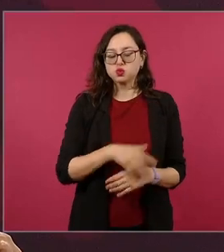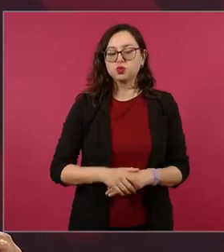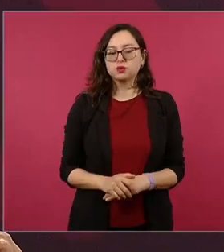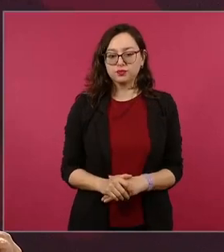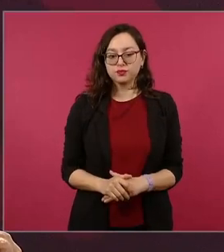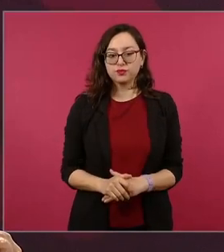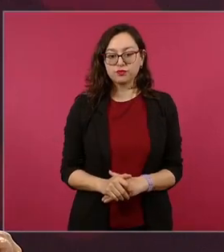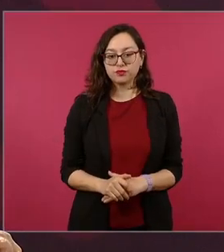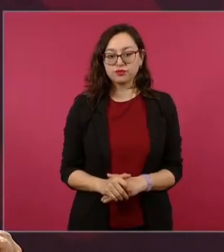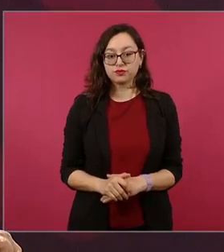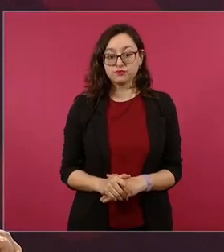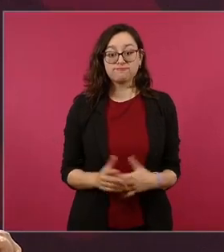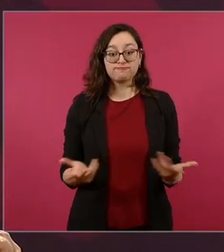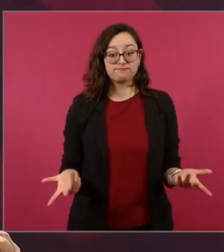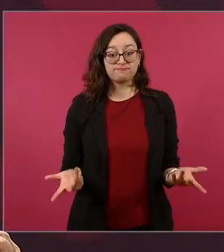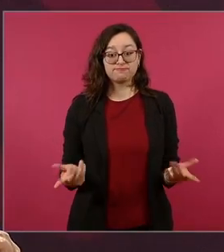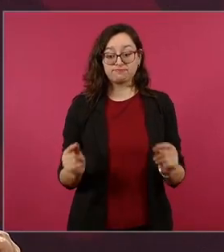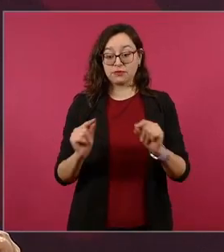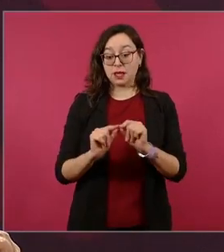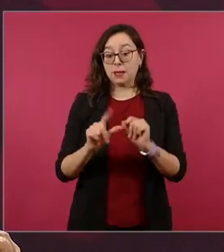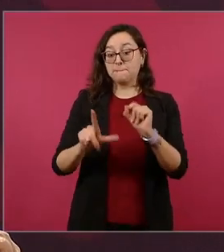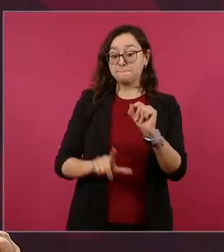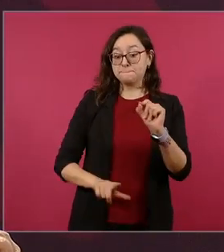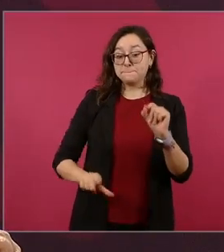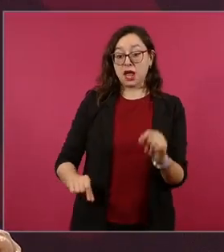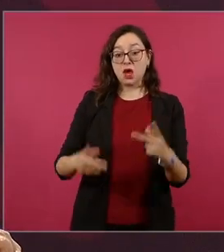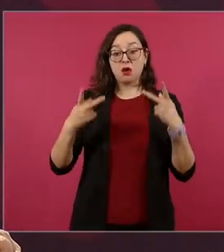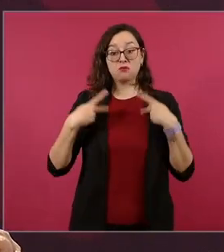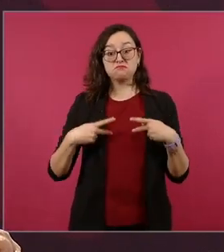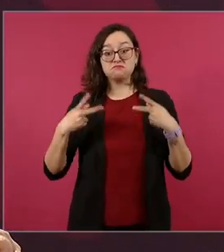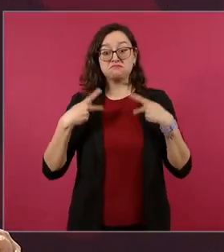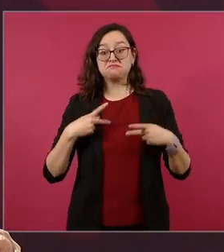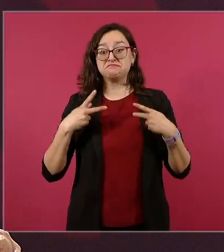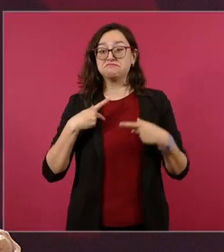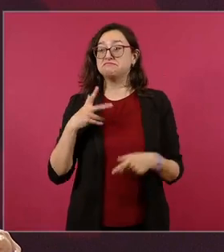de que el pueblo de México es un pueblo